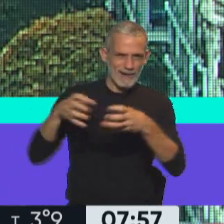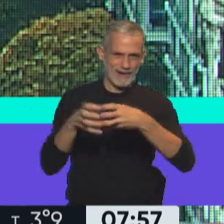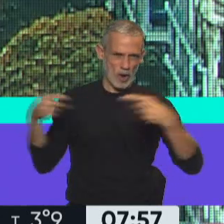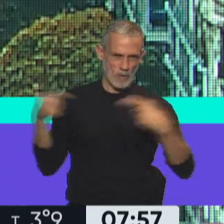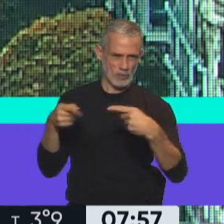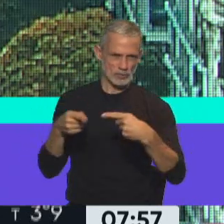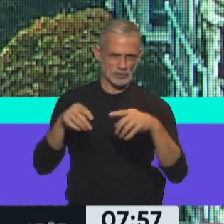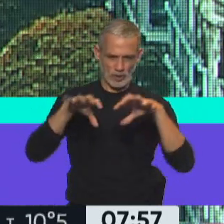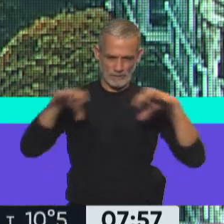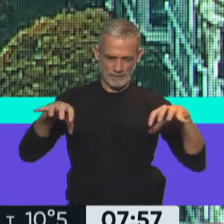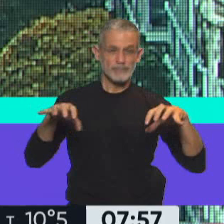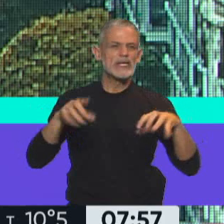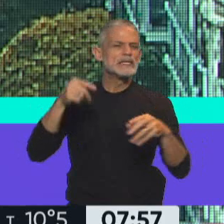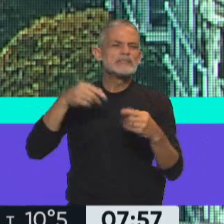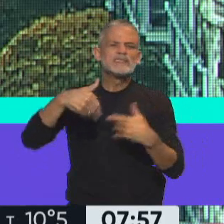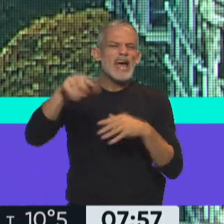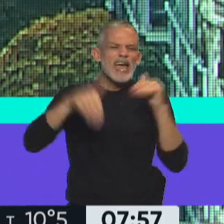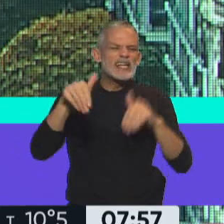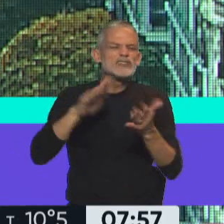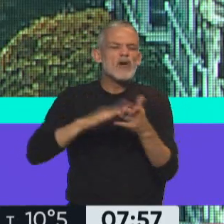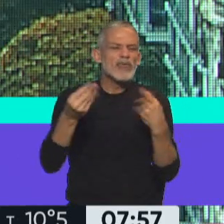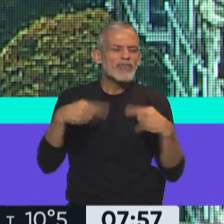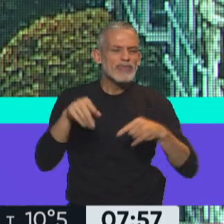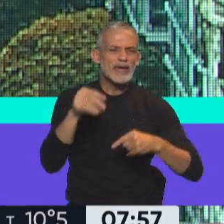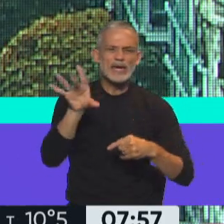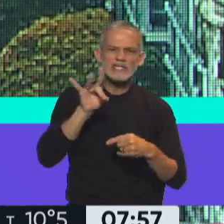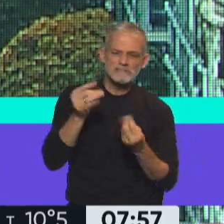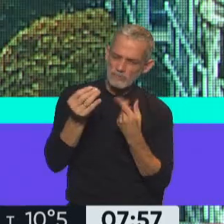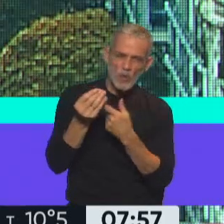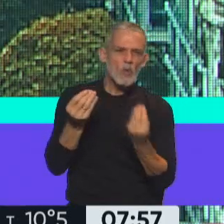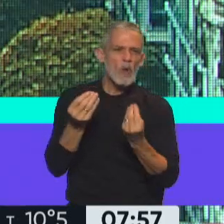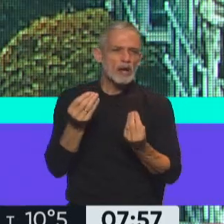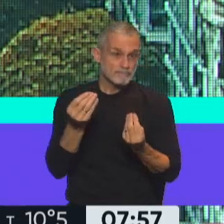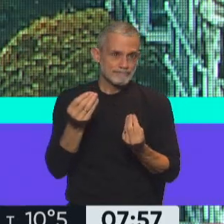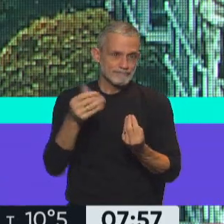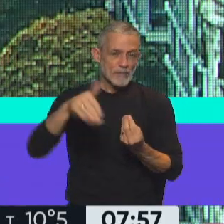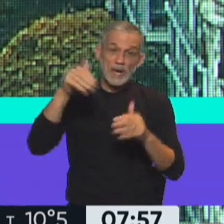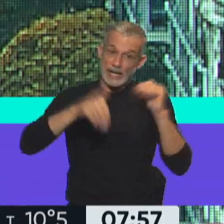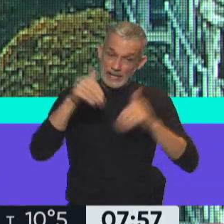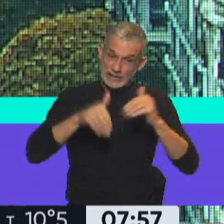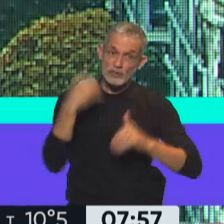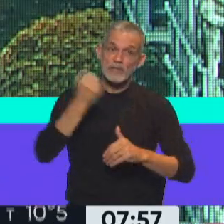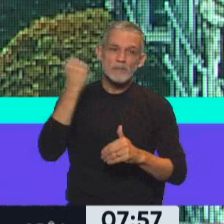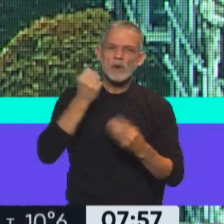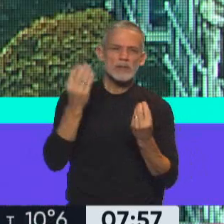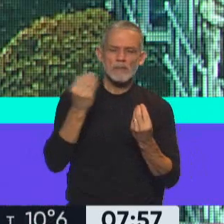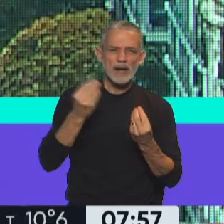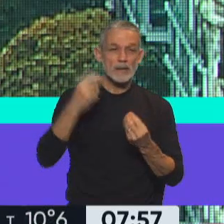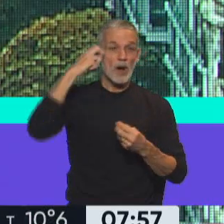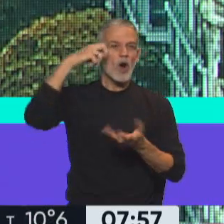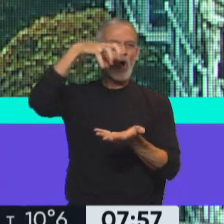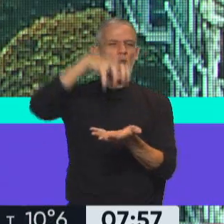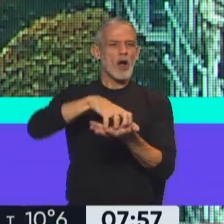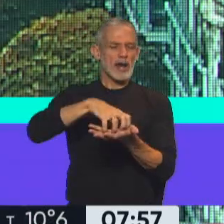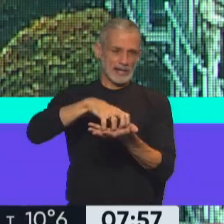que es lo que elegimos empezamos ya a hablar precisamente de lo relevante que es esta elección en cuanto a la composición en el congreso